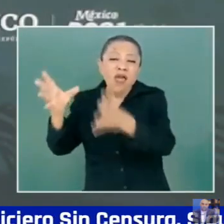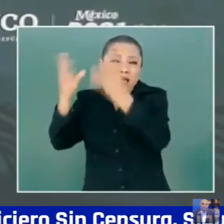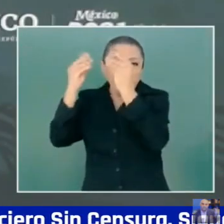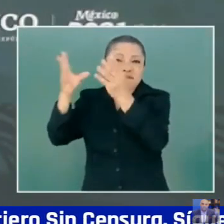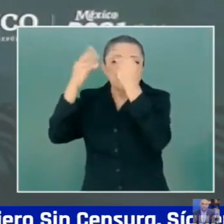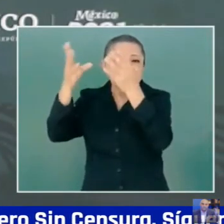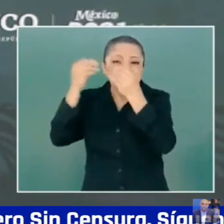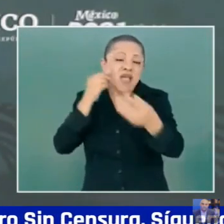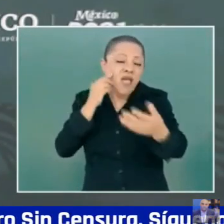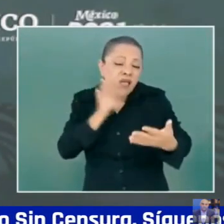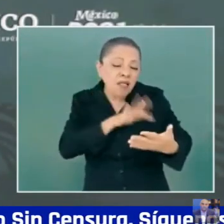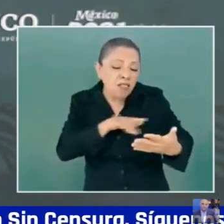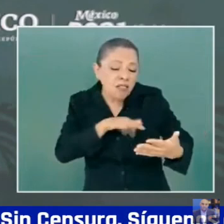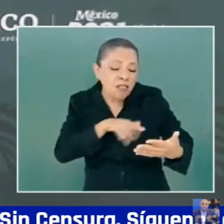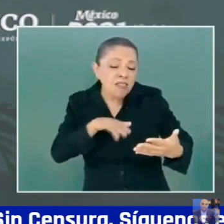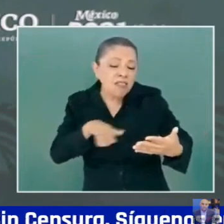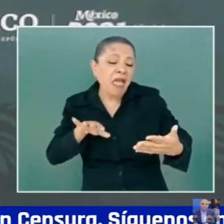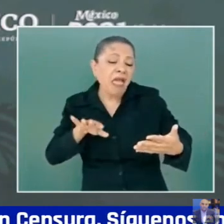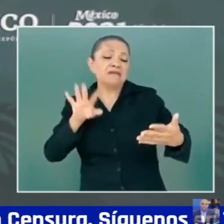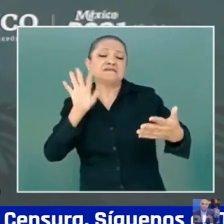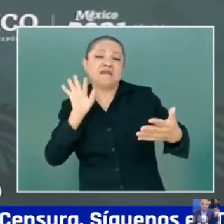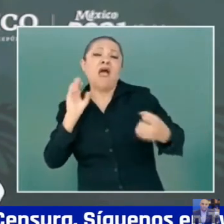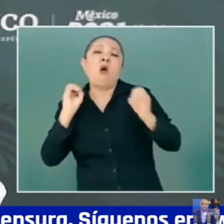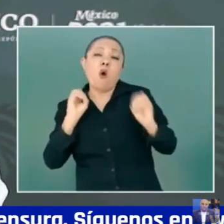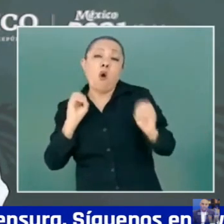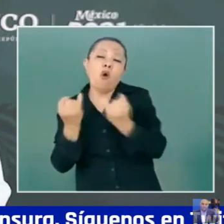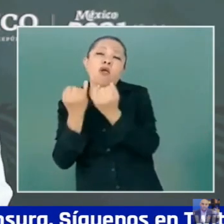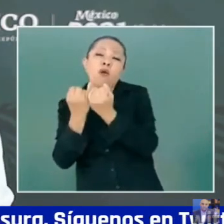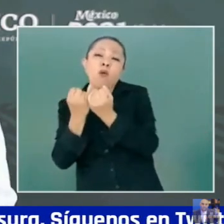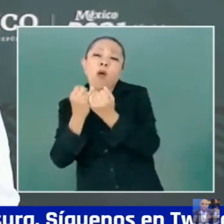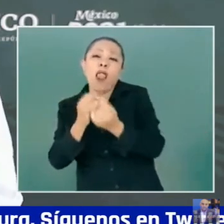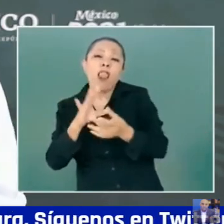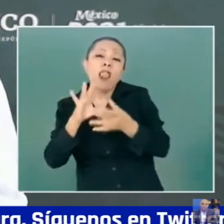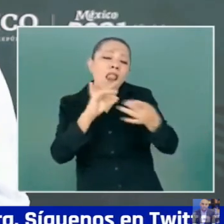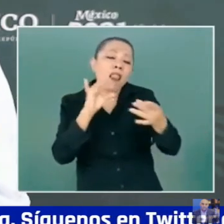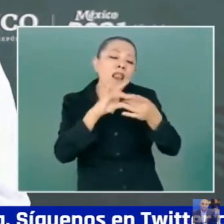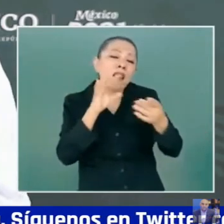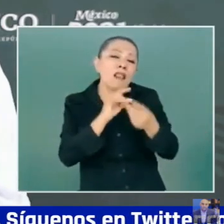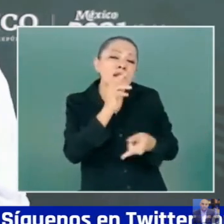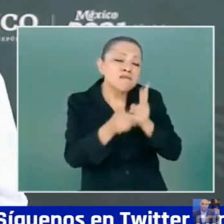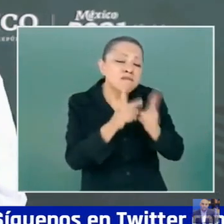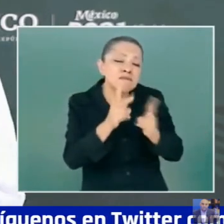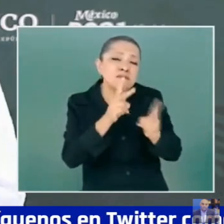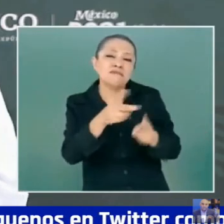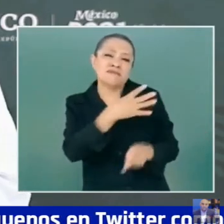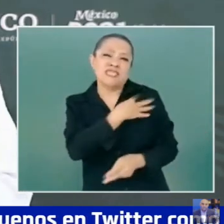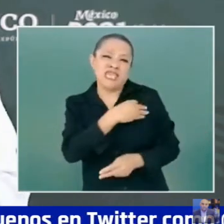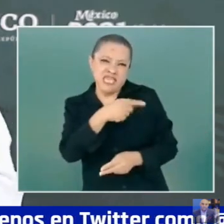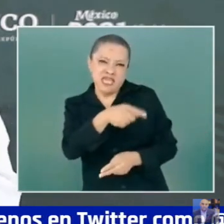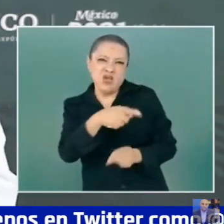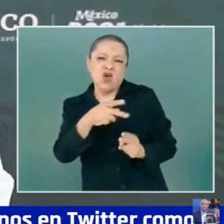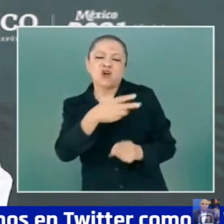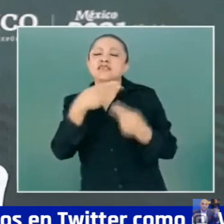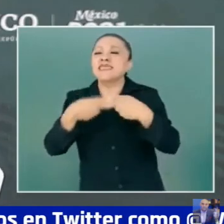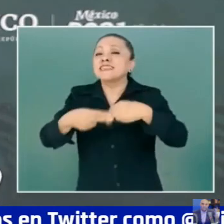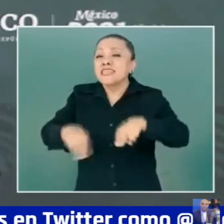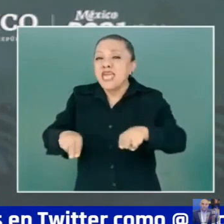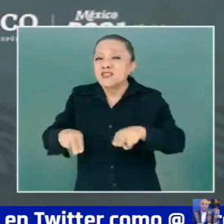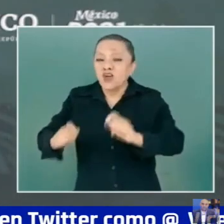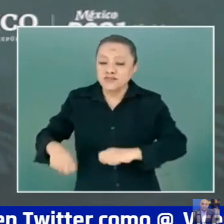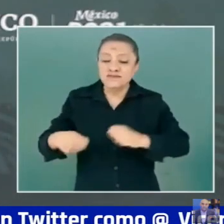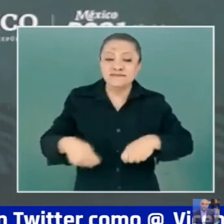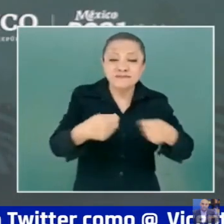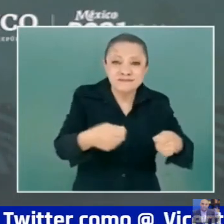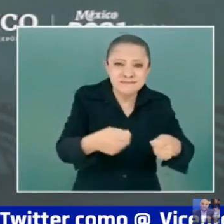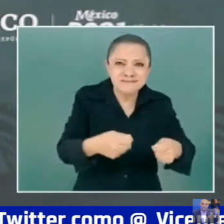O sea, transmites todo el santo día y eso está cabrón. Perdón que lo hagan esos planteamientos. Y después vienen